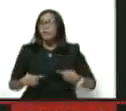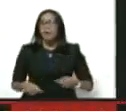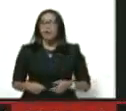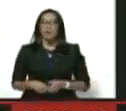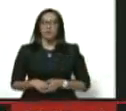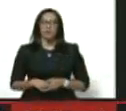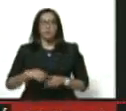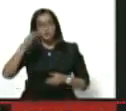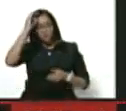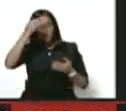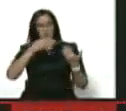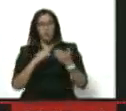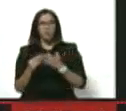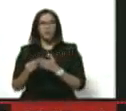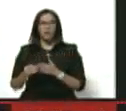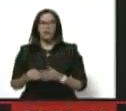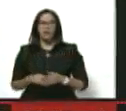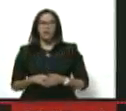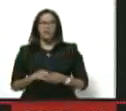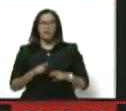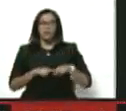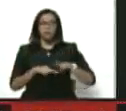los consejos comunales,